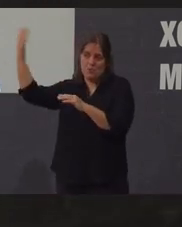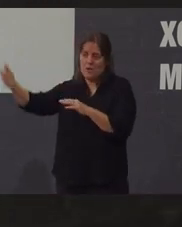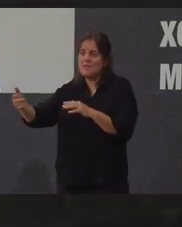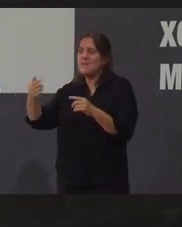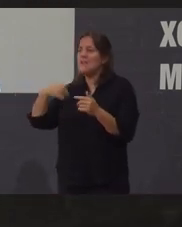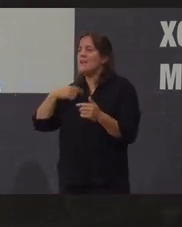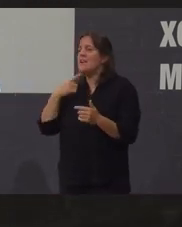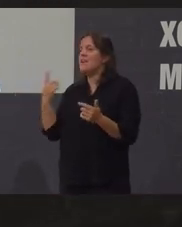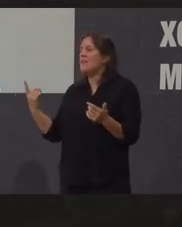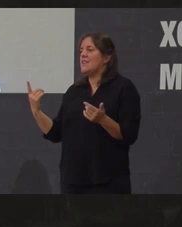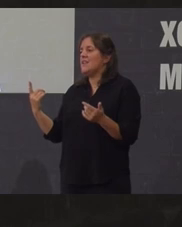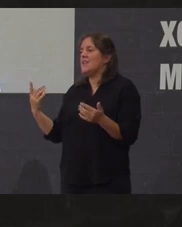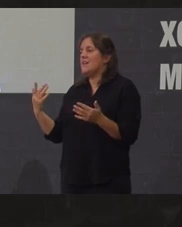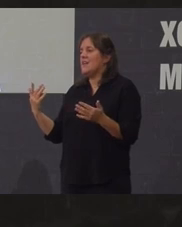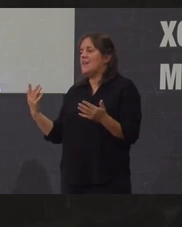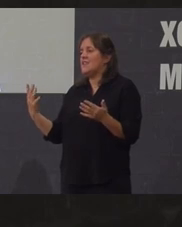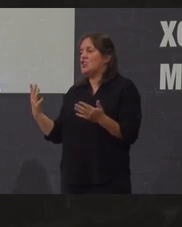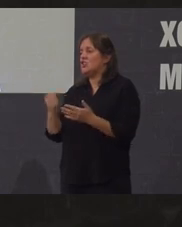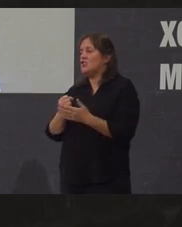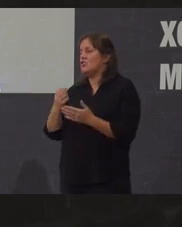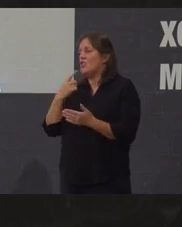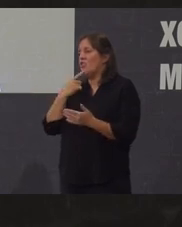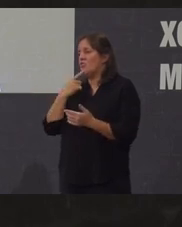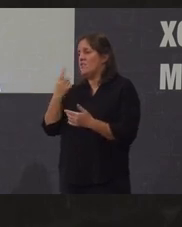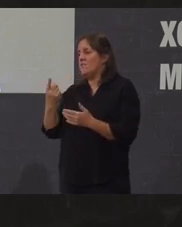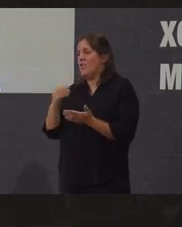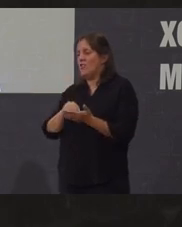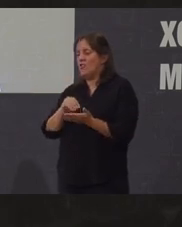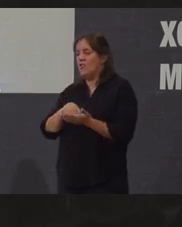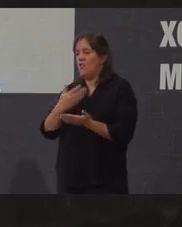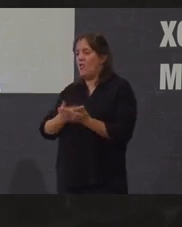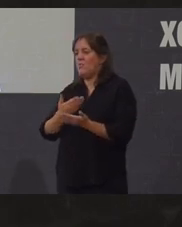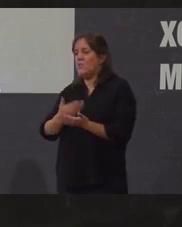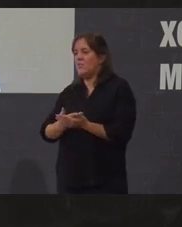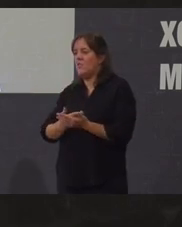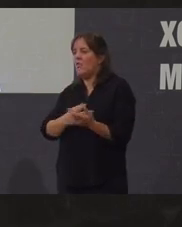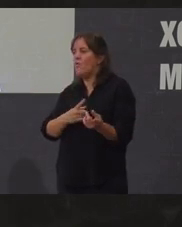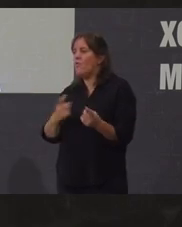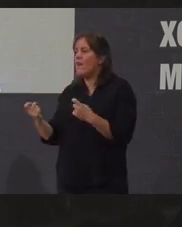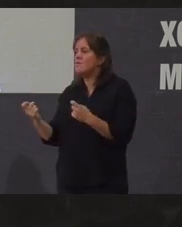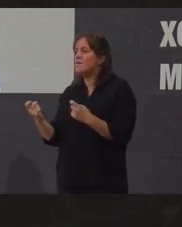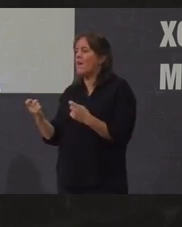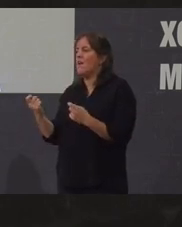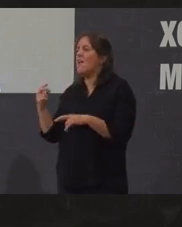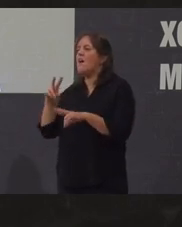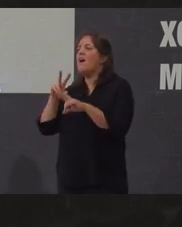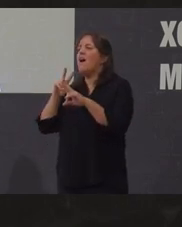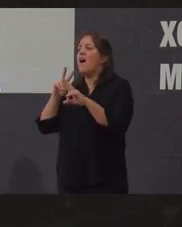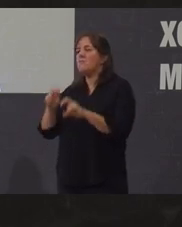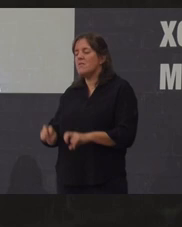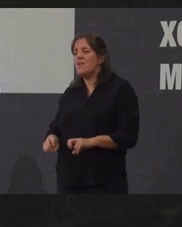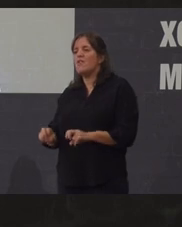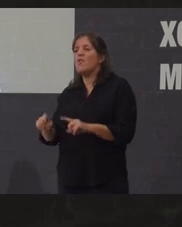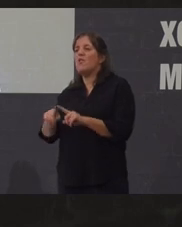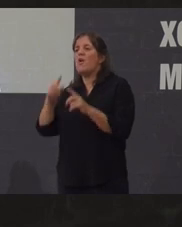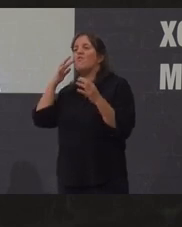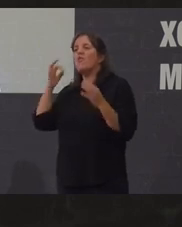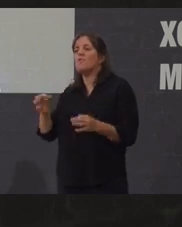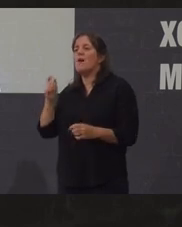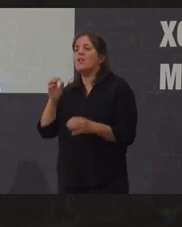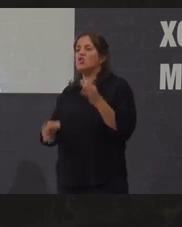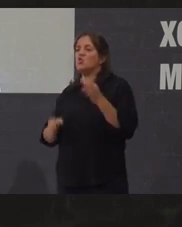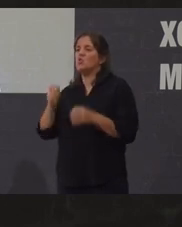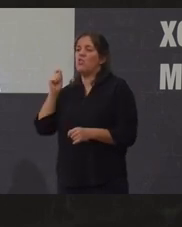23F prácticamente está todo dito, ¿no? O que falta é a investigación formal